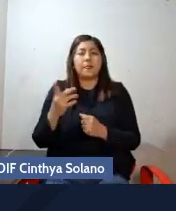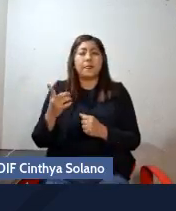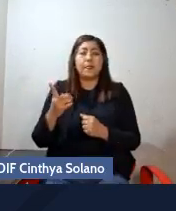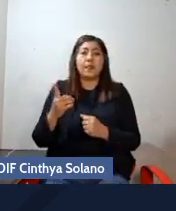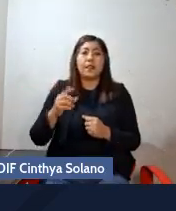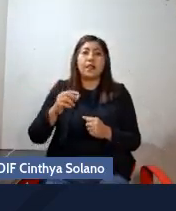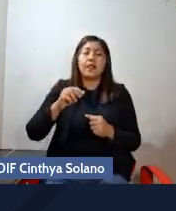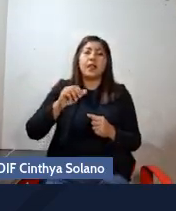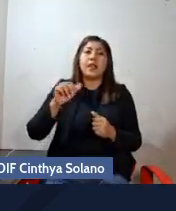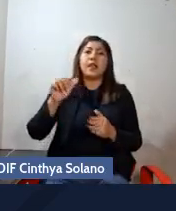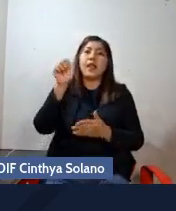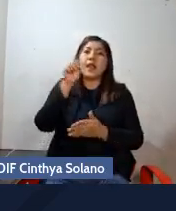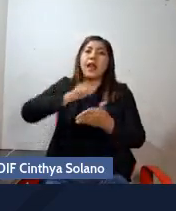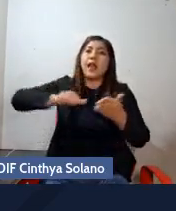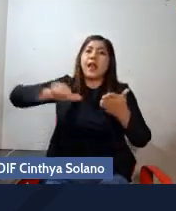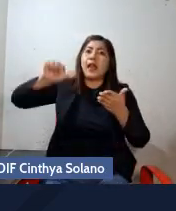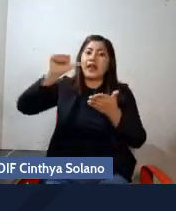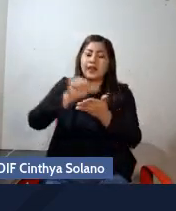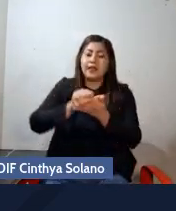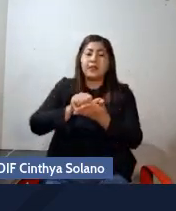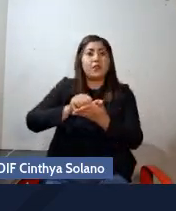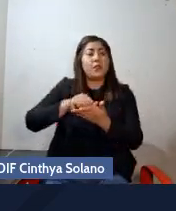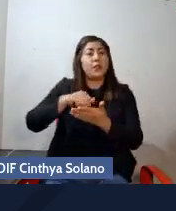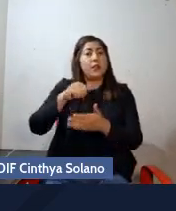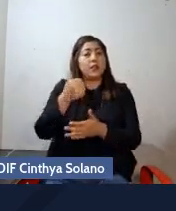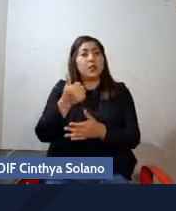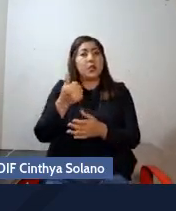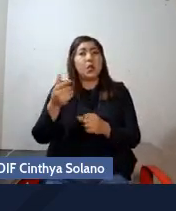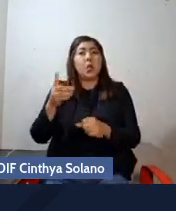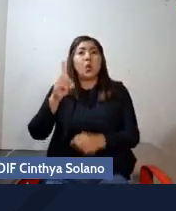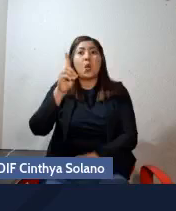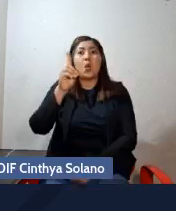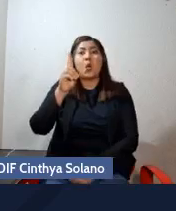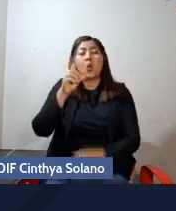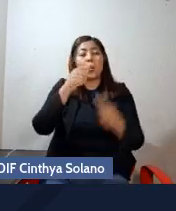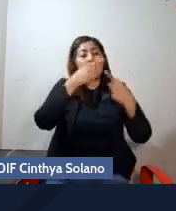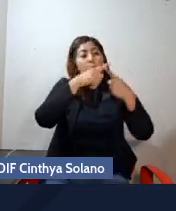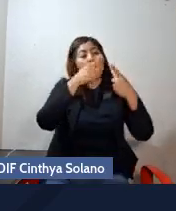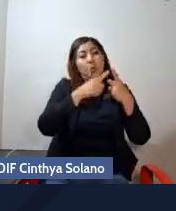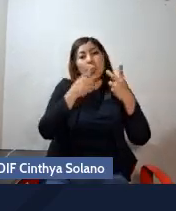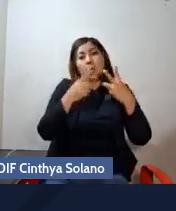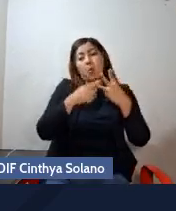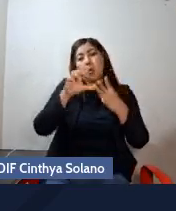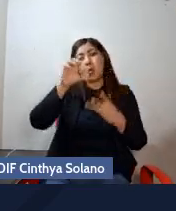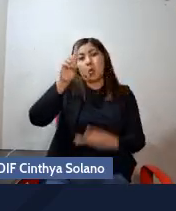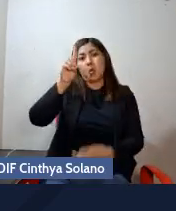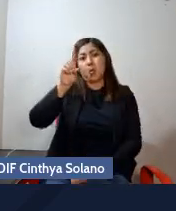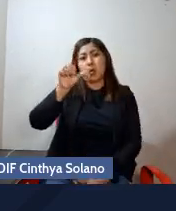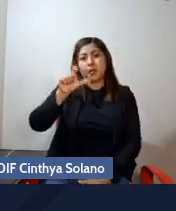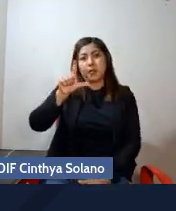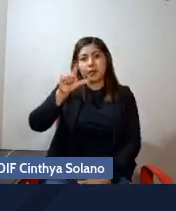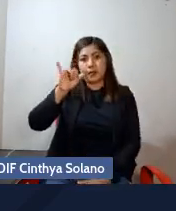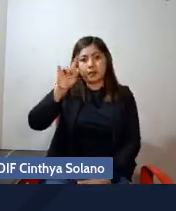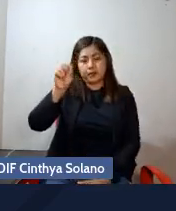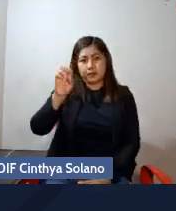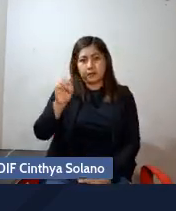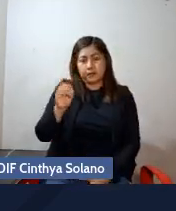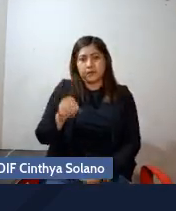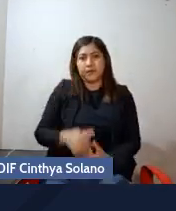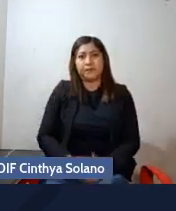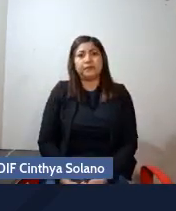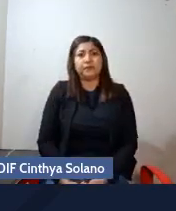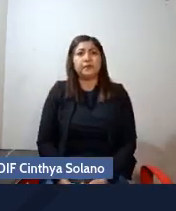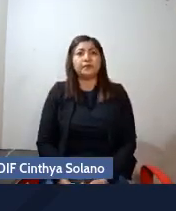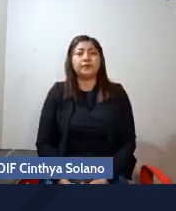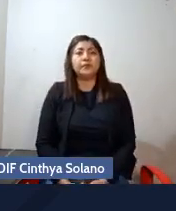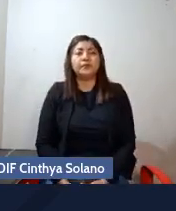para ver la sanción. Anabel. Gracias. También nos consulta a qué distancia de la casilla ya